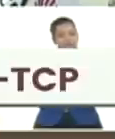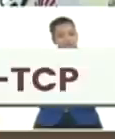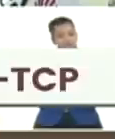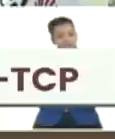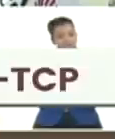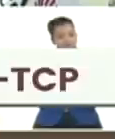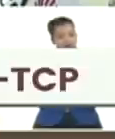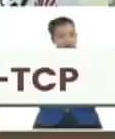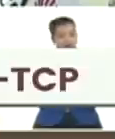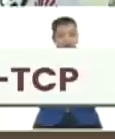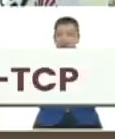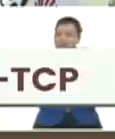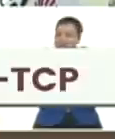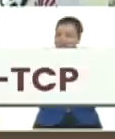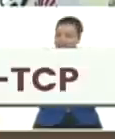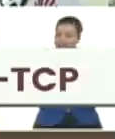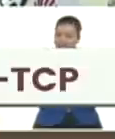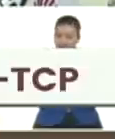hegemónicos.